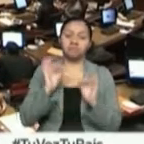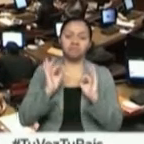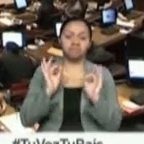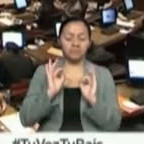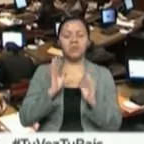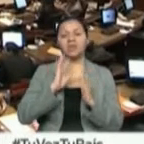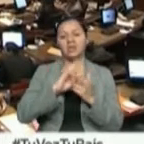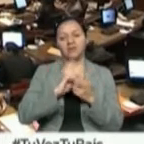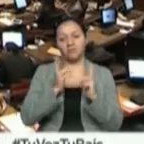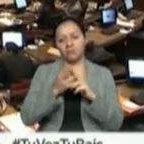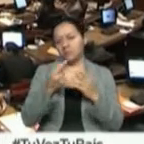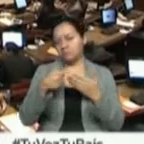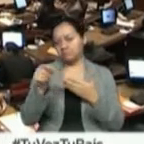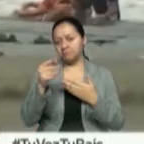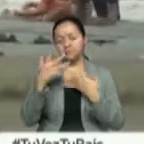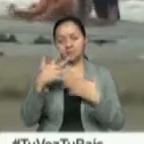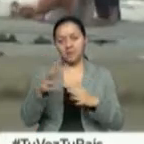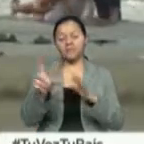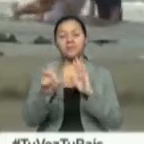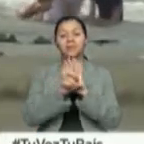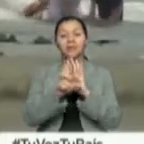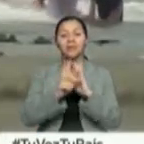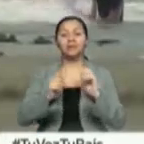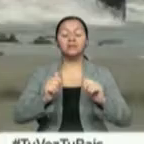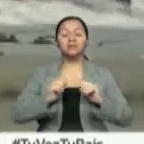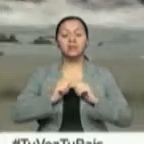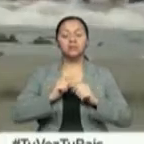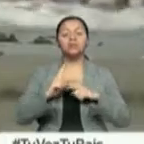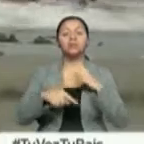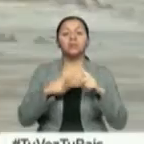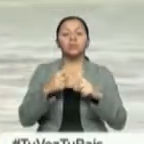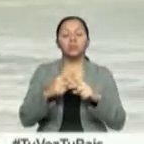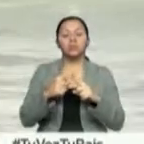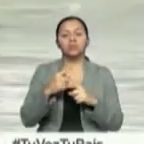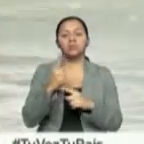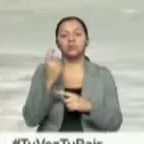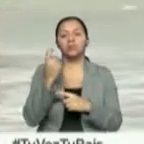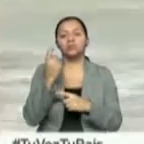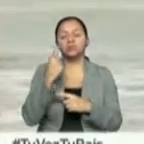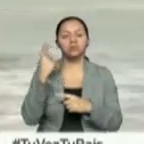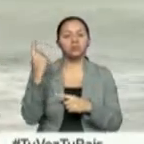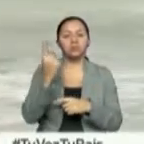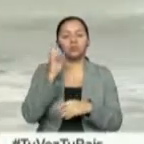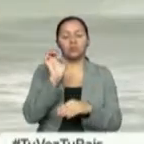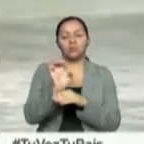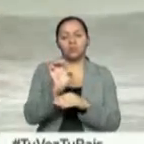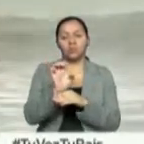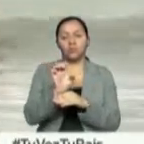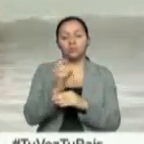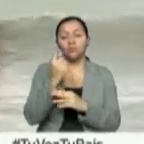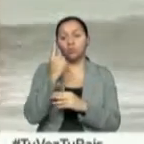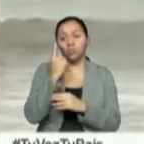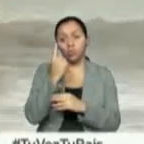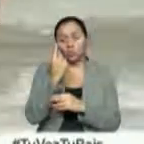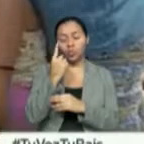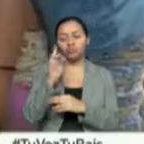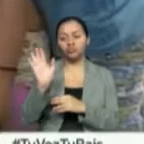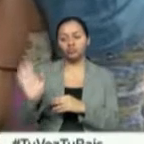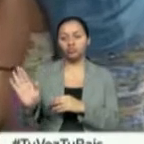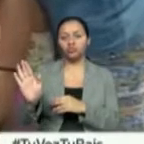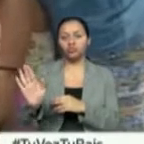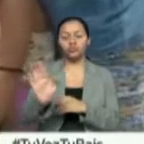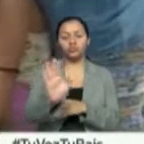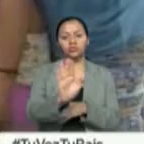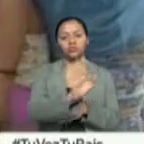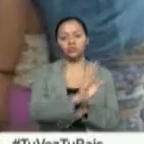validadas según la normativa a los días de descanso obligatorio serán 11 a nivel nacional + 1 a nivel local en total son